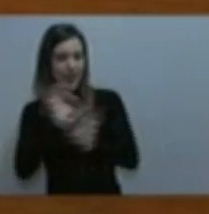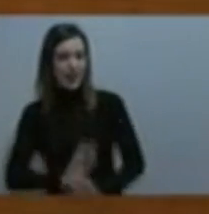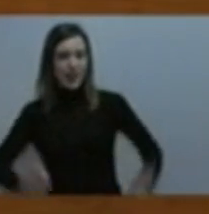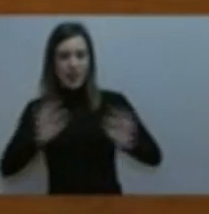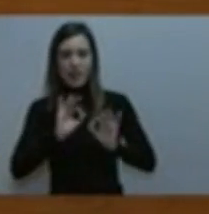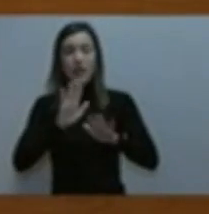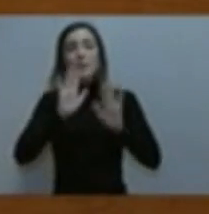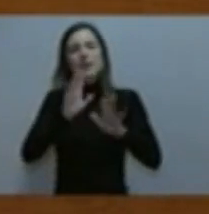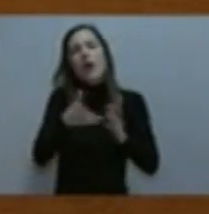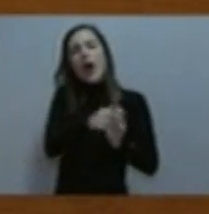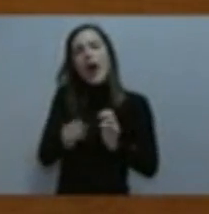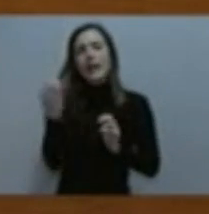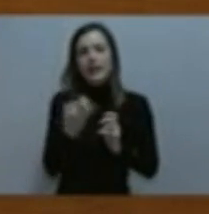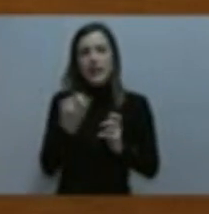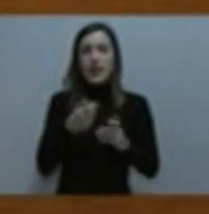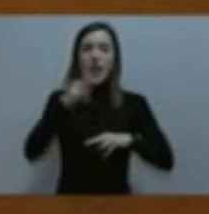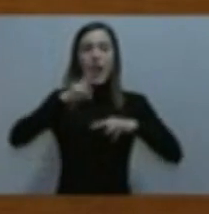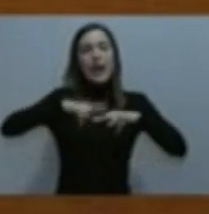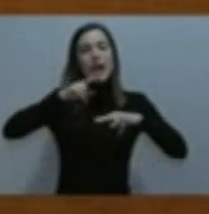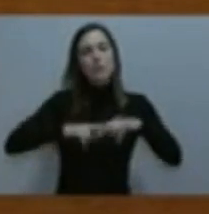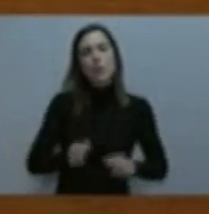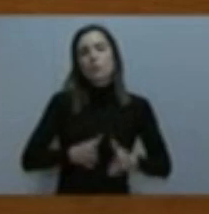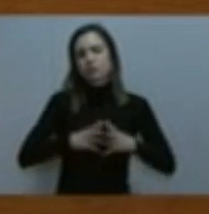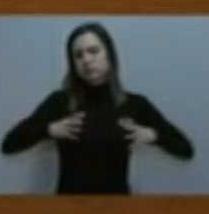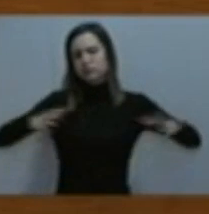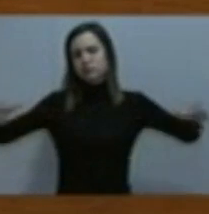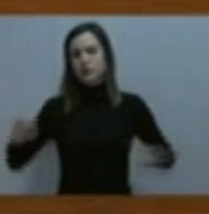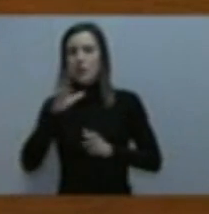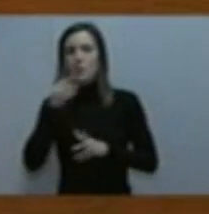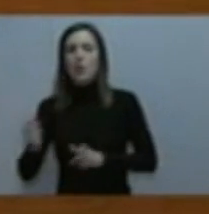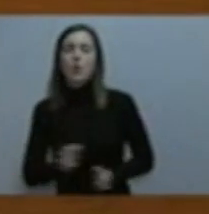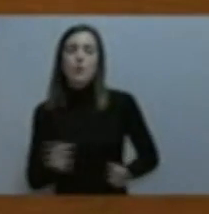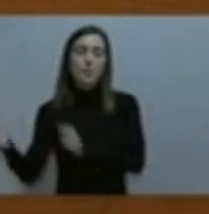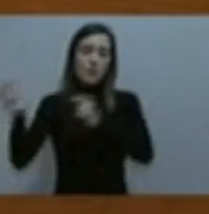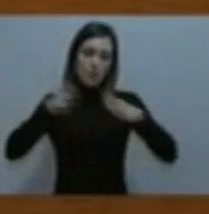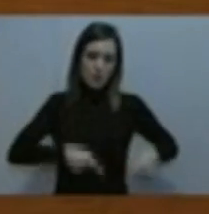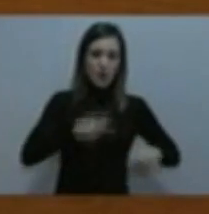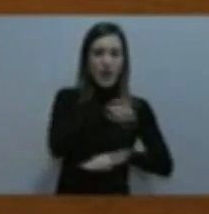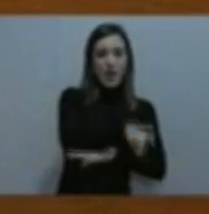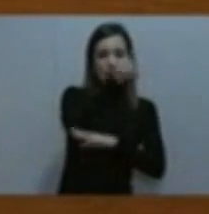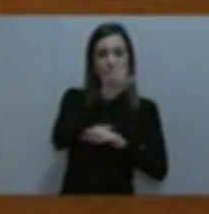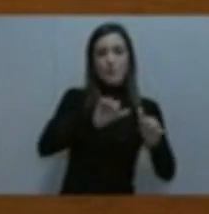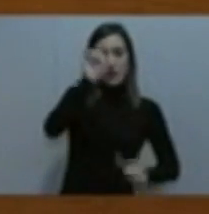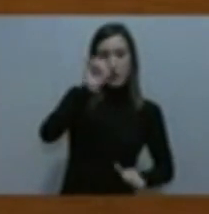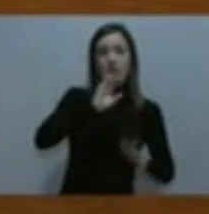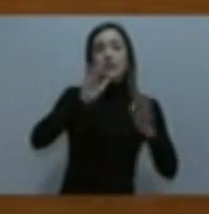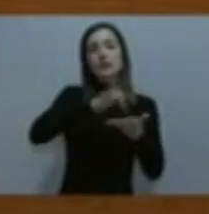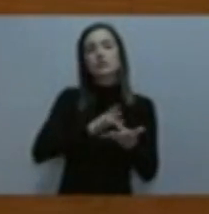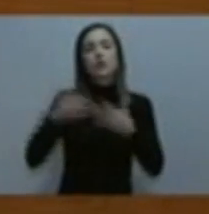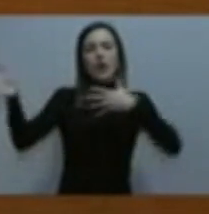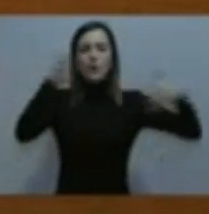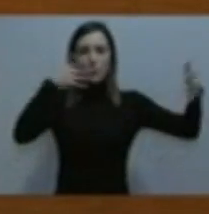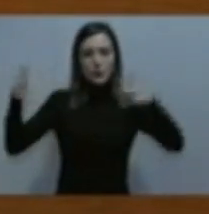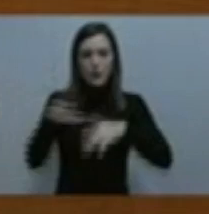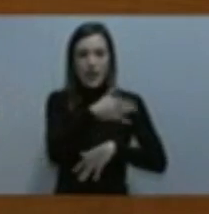grandes masas de carbón de importación en el Musel, que cada vez que hay una ventolera acaban en los pulmones de los vecinos y